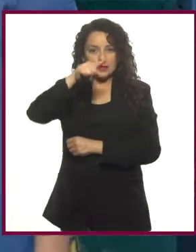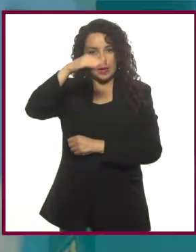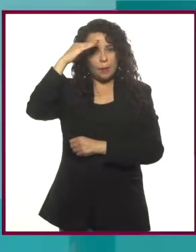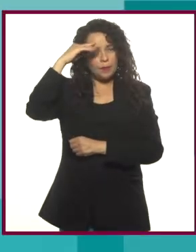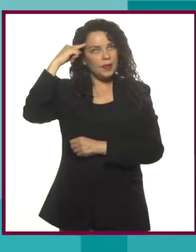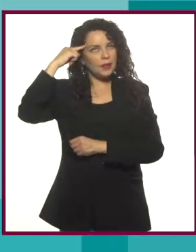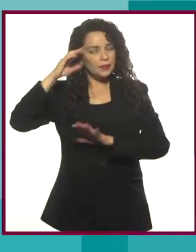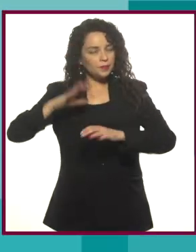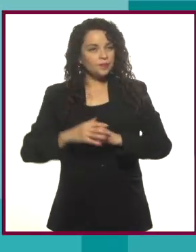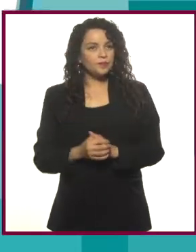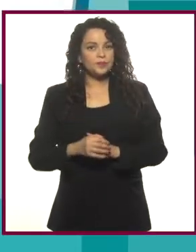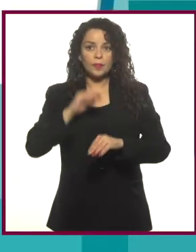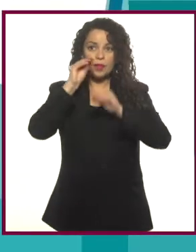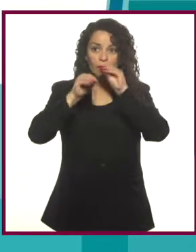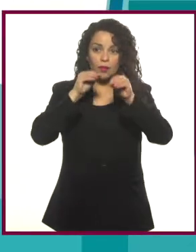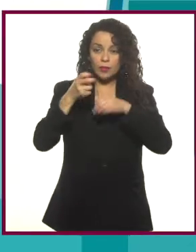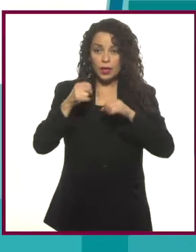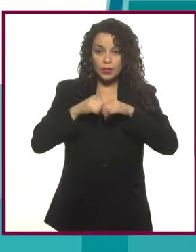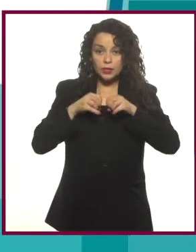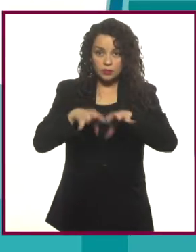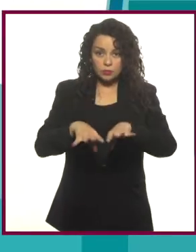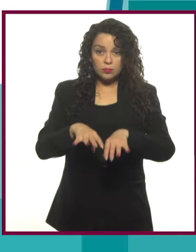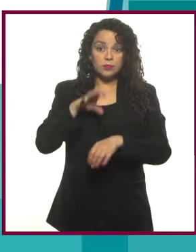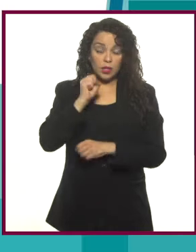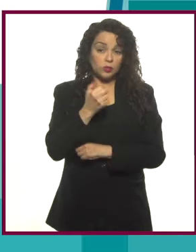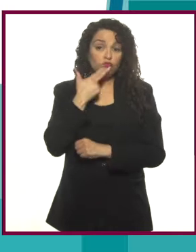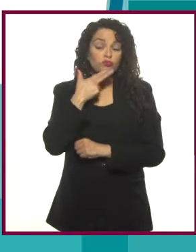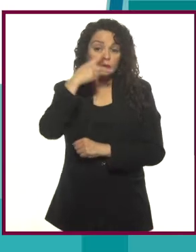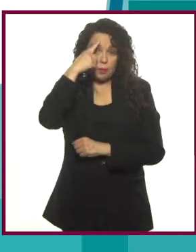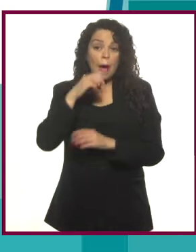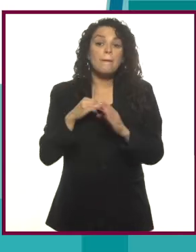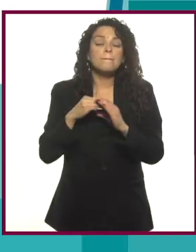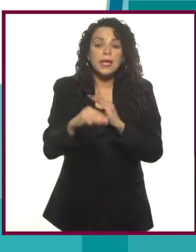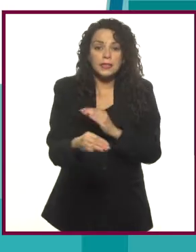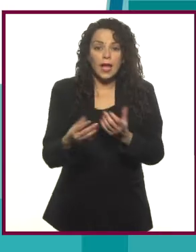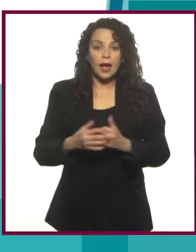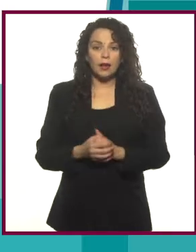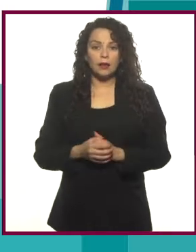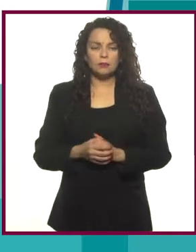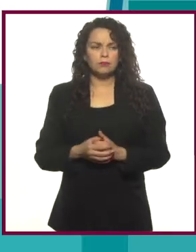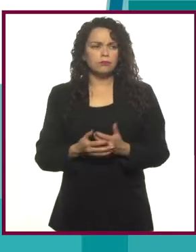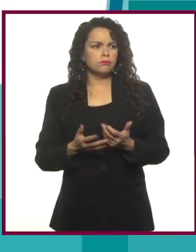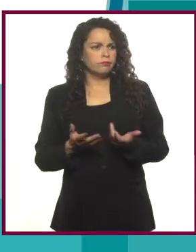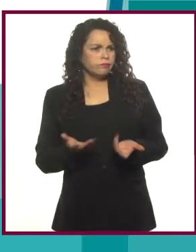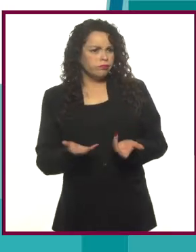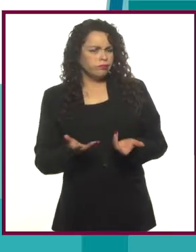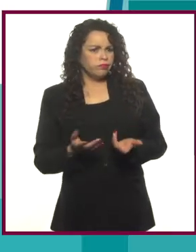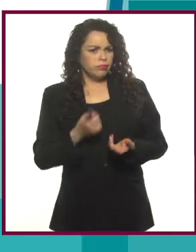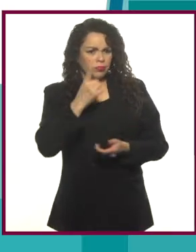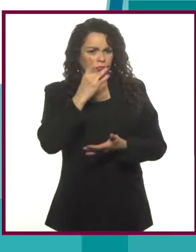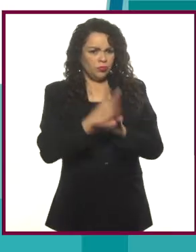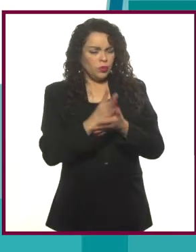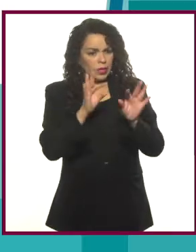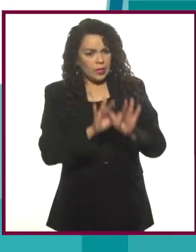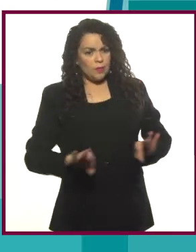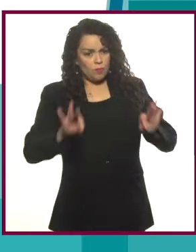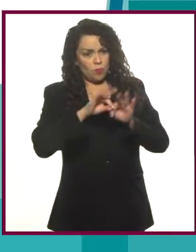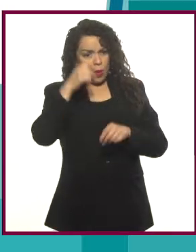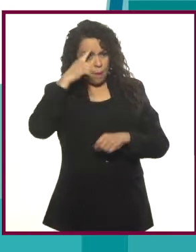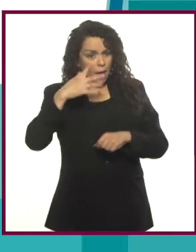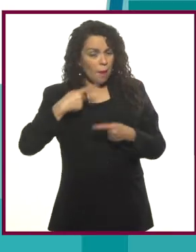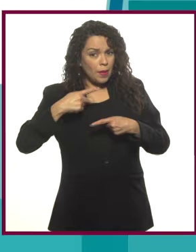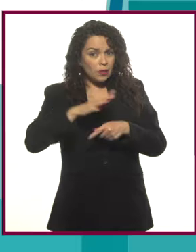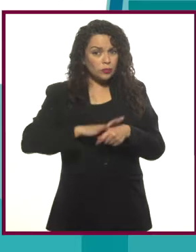pensemos, ¿toda la información puesta ahí está porque será útil para el mensaje? No entiendo. Solo hay información relevante para